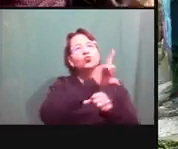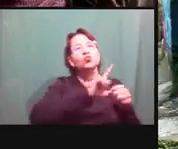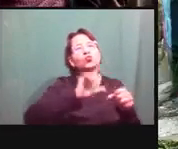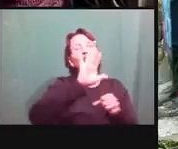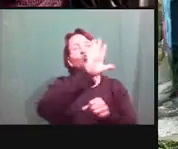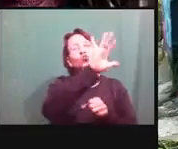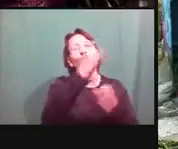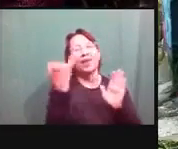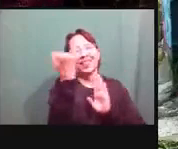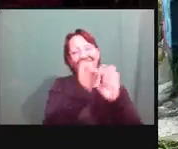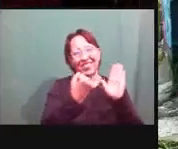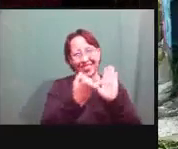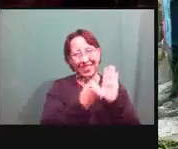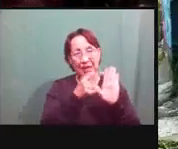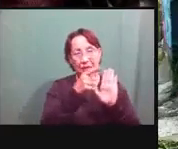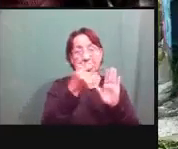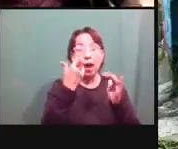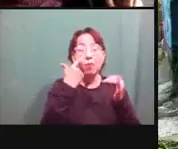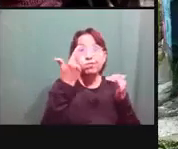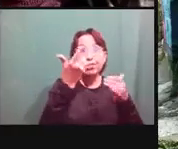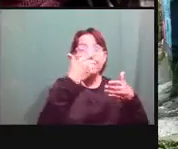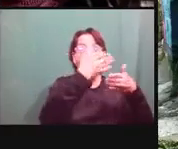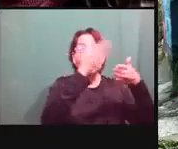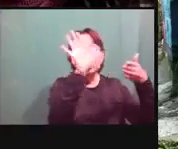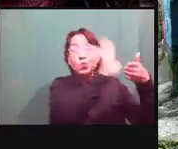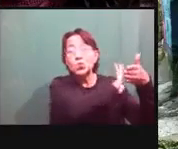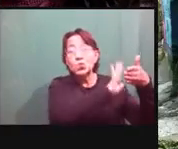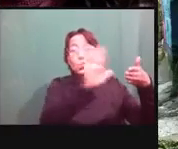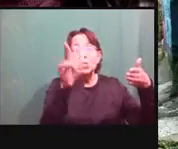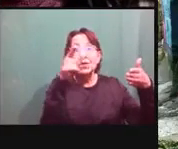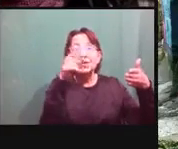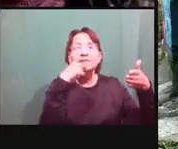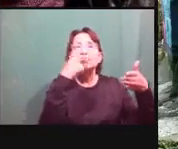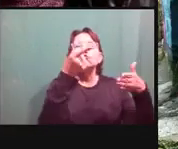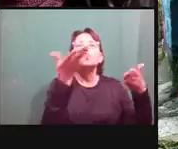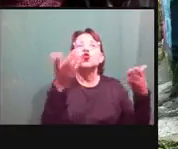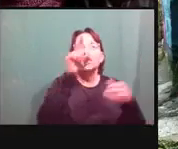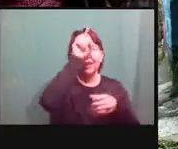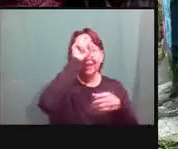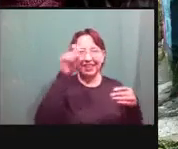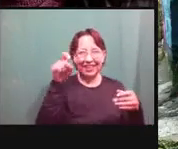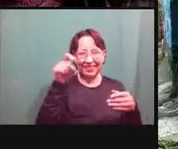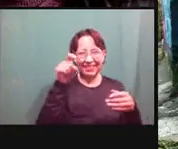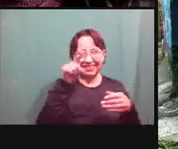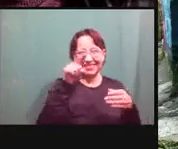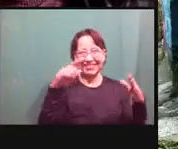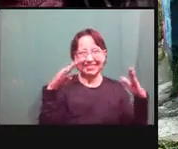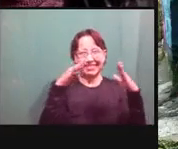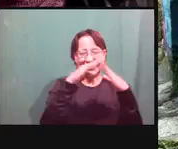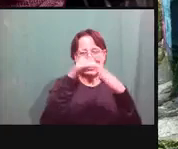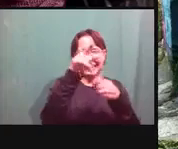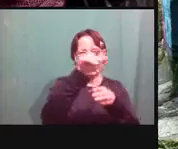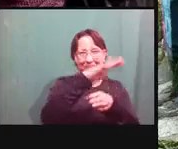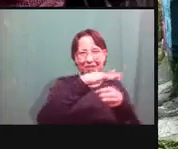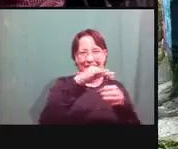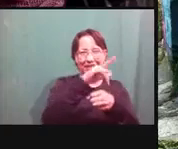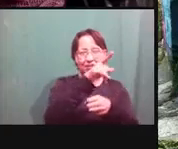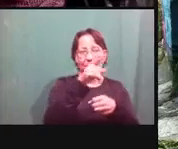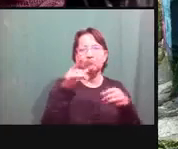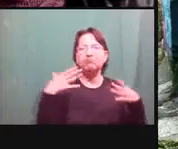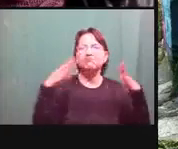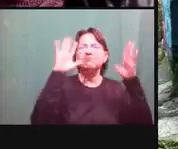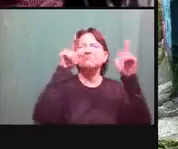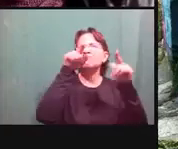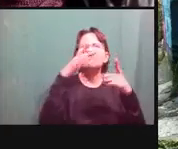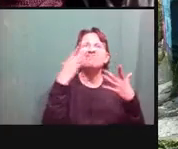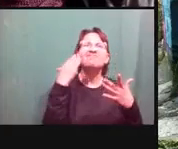Aquí vemos un mural, uno de los varios murales que se hizo en el barrio Egipto, donde se celebra la